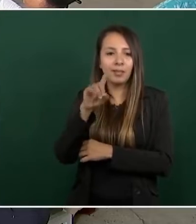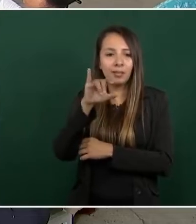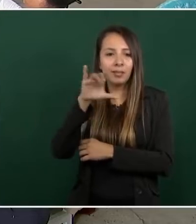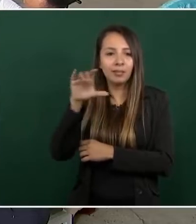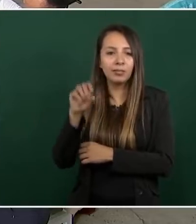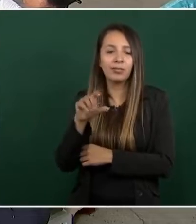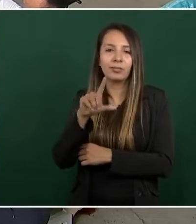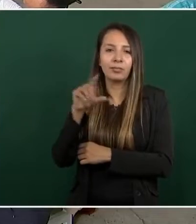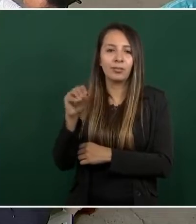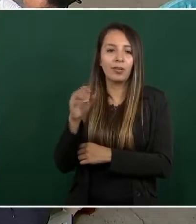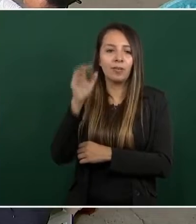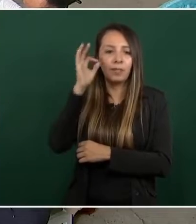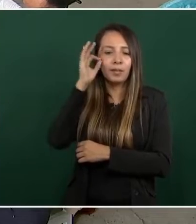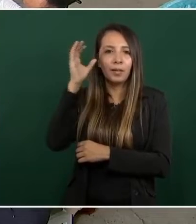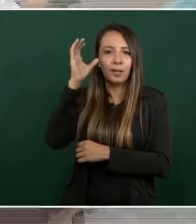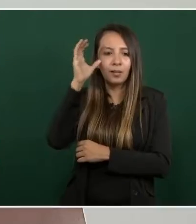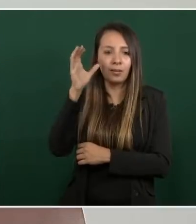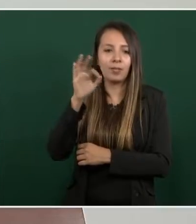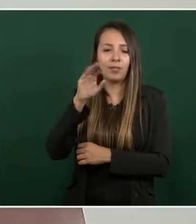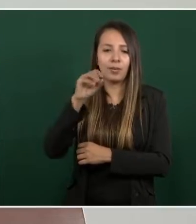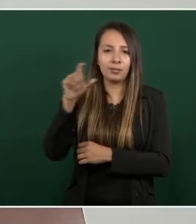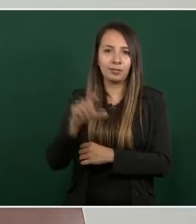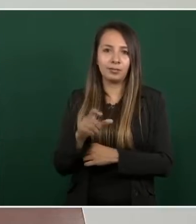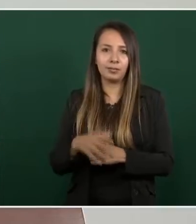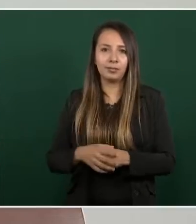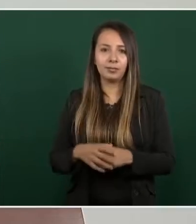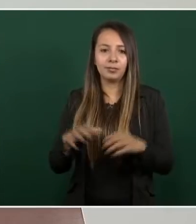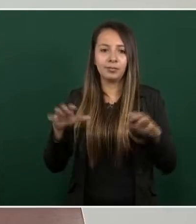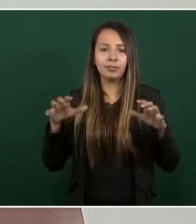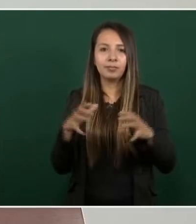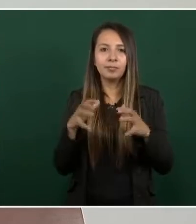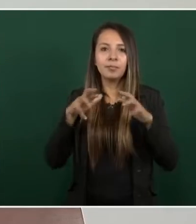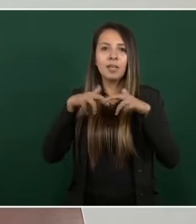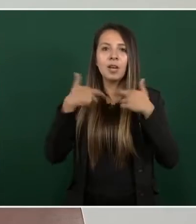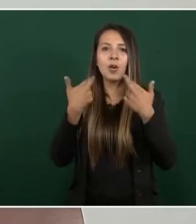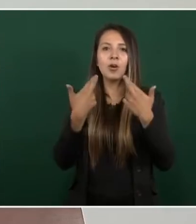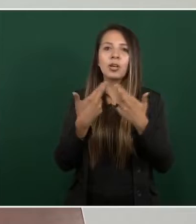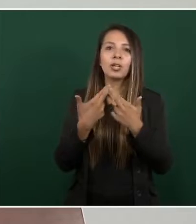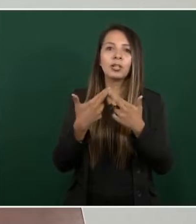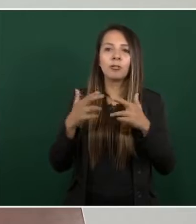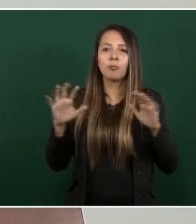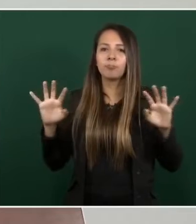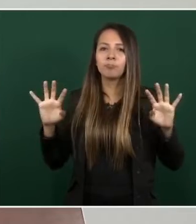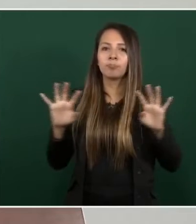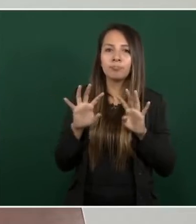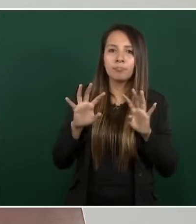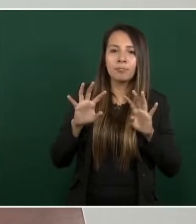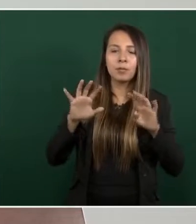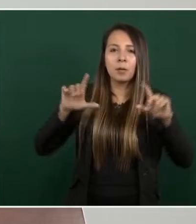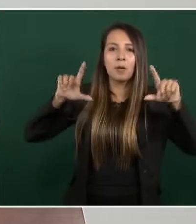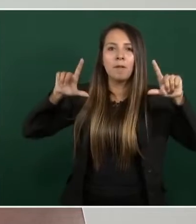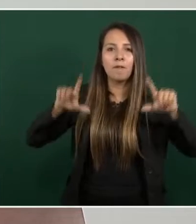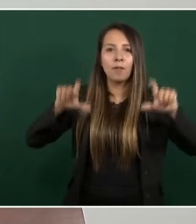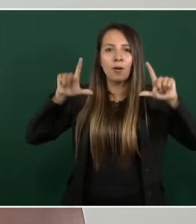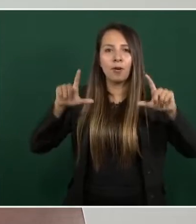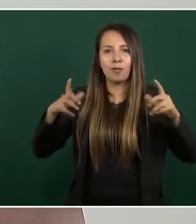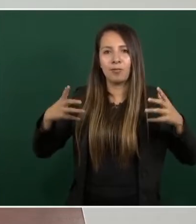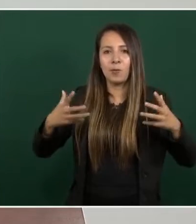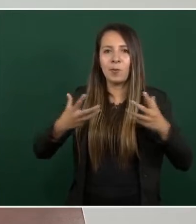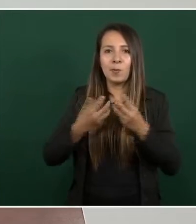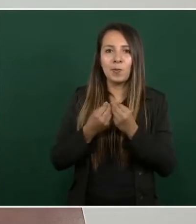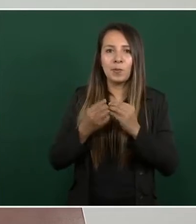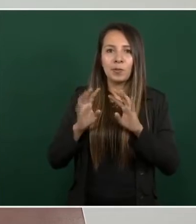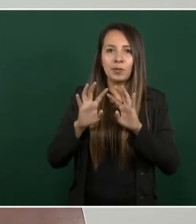lugar neutral sería para Irapuato? Reunirnos y tomarnos una foto juntos en